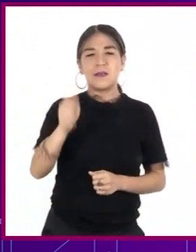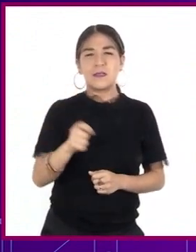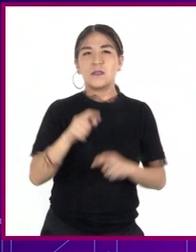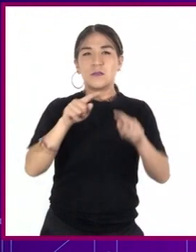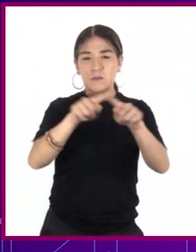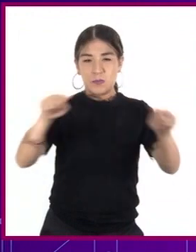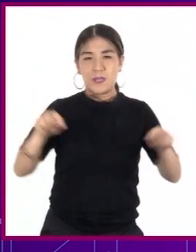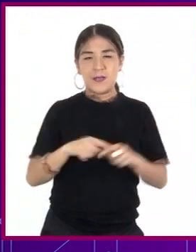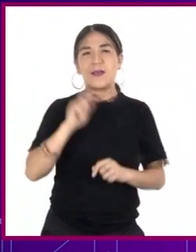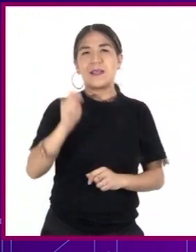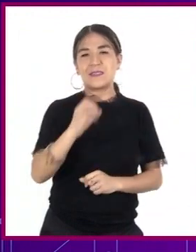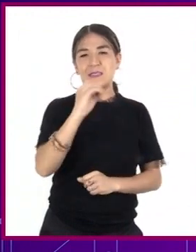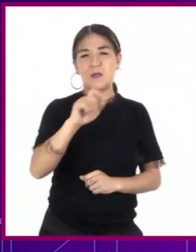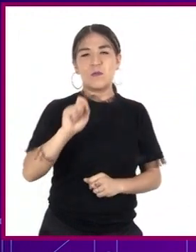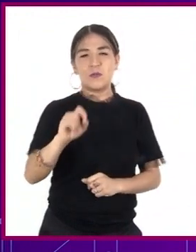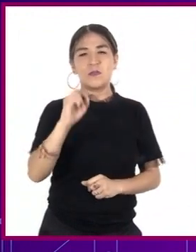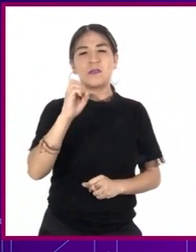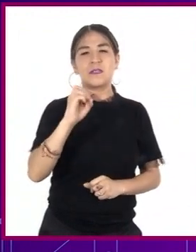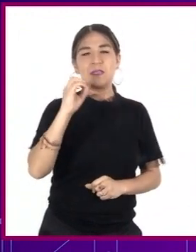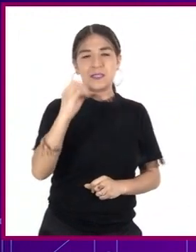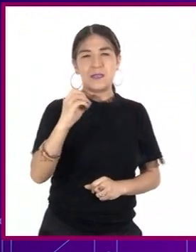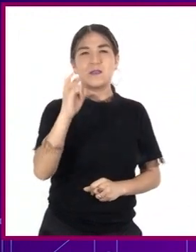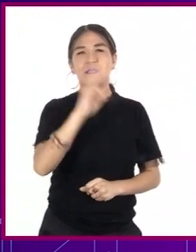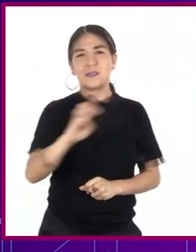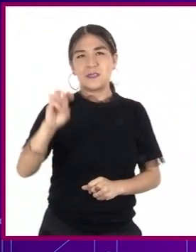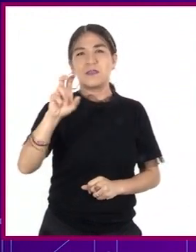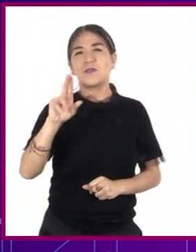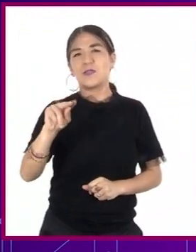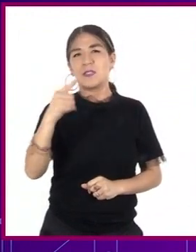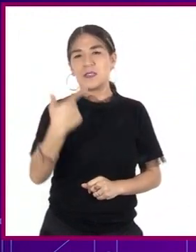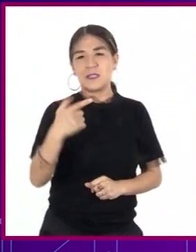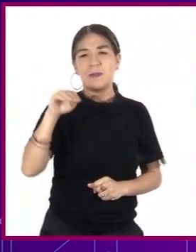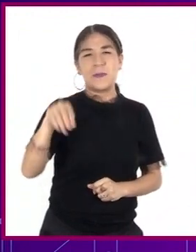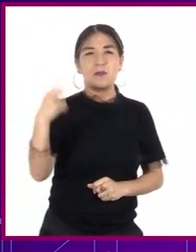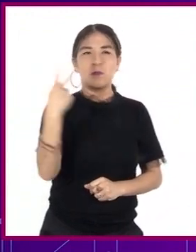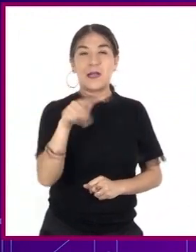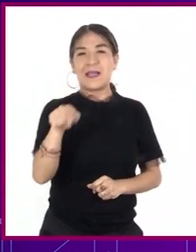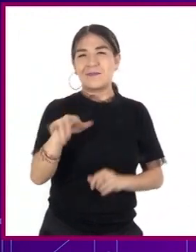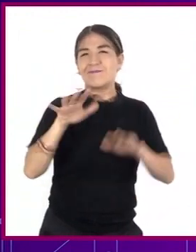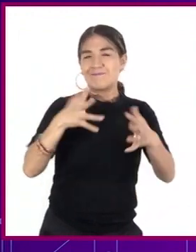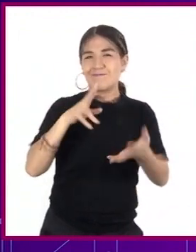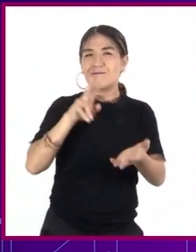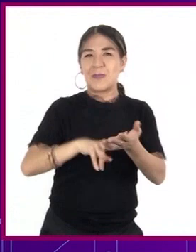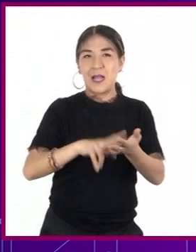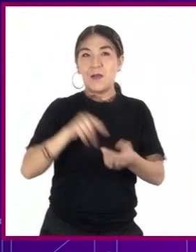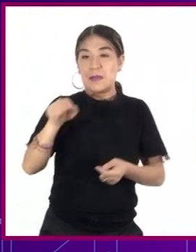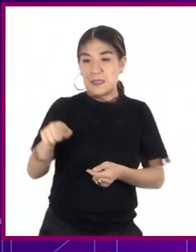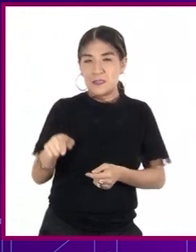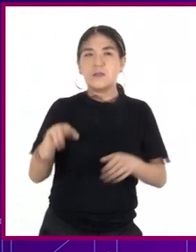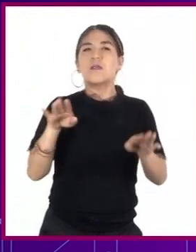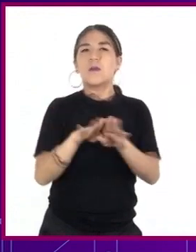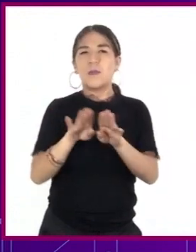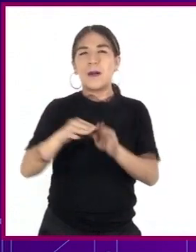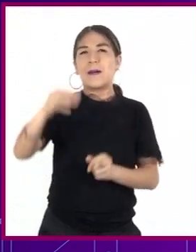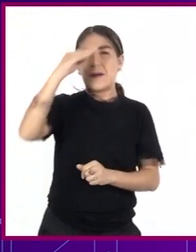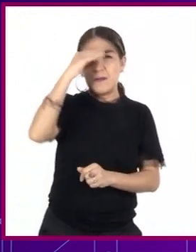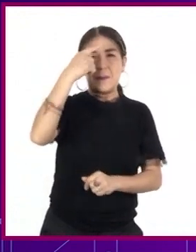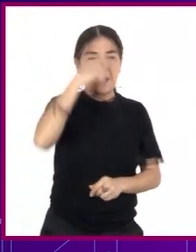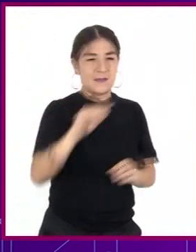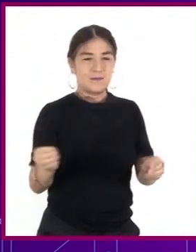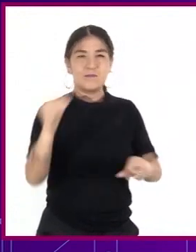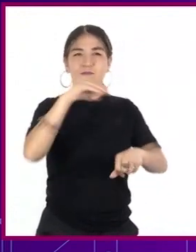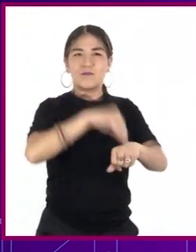0.0387 metros cuadrados. Este valor es el factor de equivalencia. Con ello, establecemos la